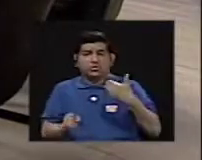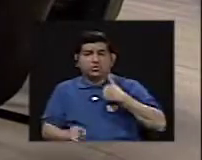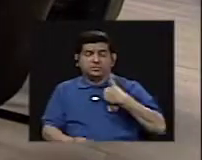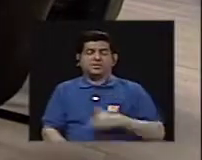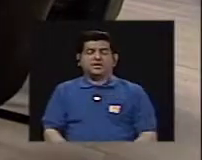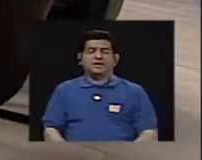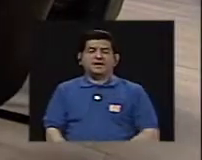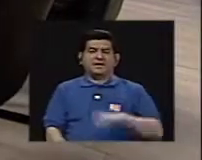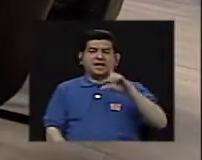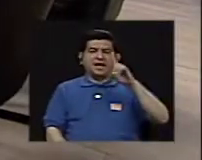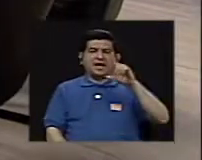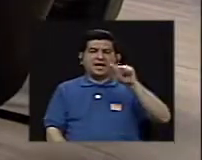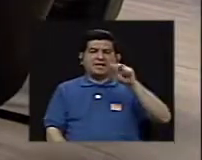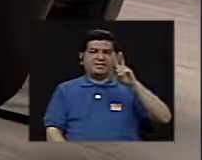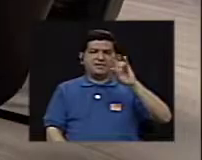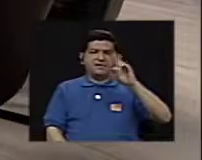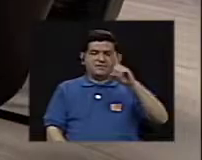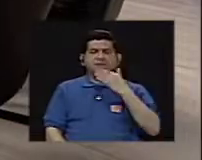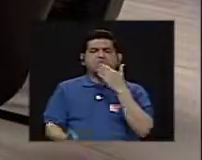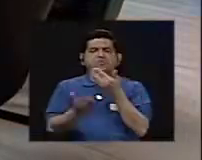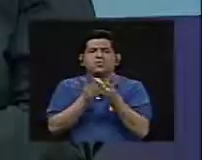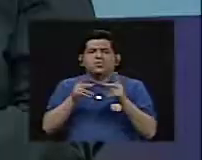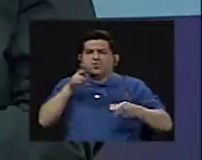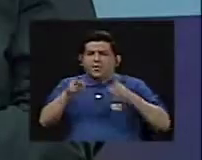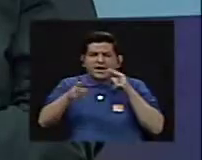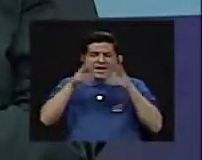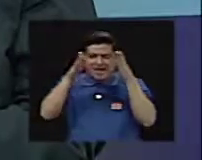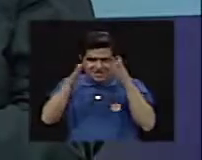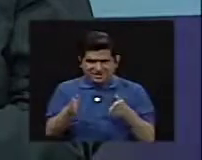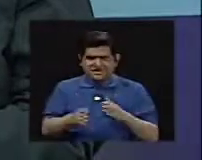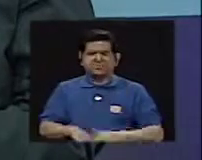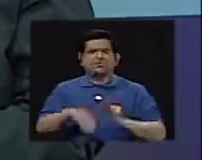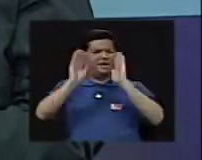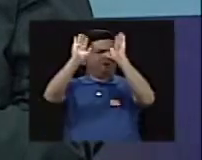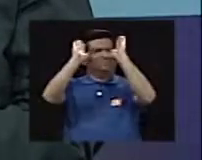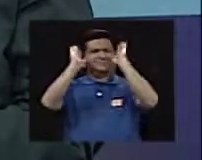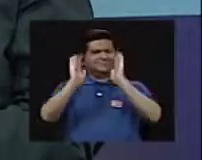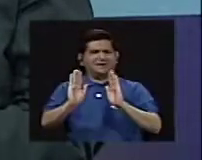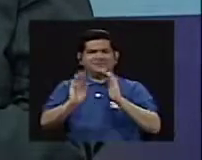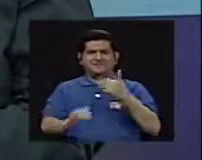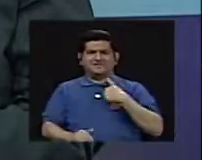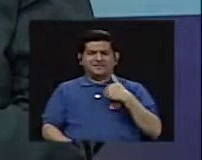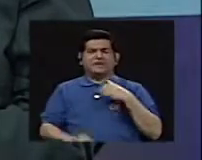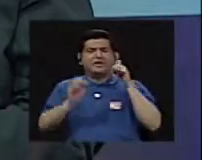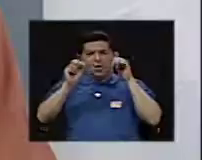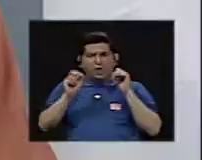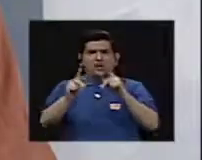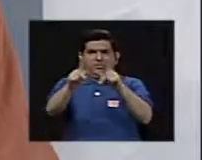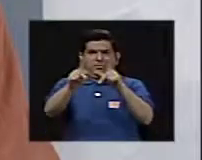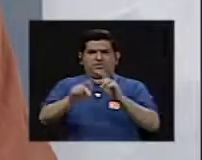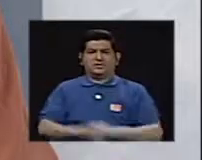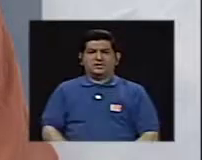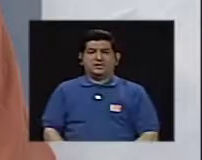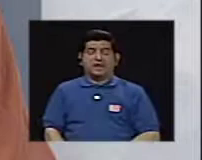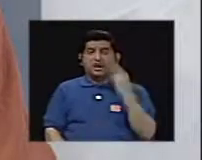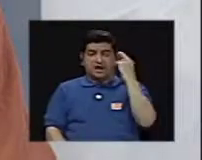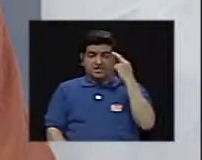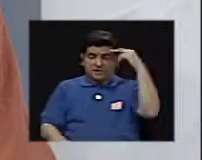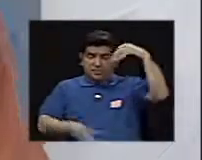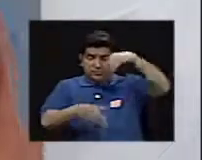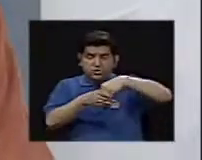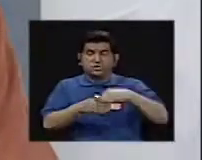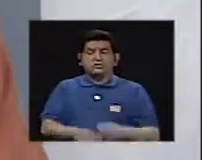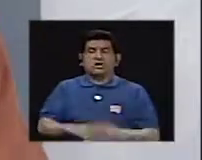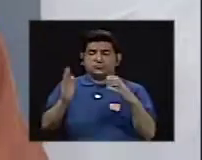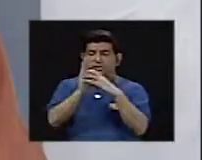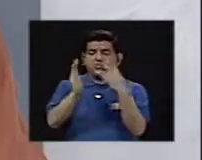David, que es un muy buen editor, es un grandioso editor, que tiene esa posibilidad y que por eso está en el guión, de